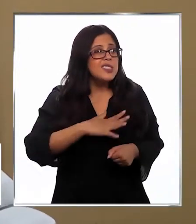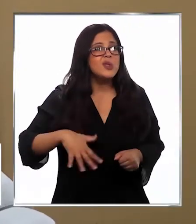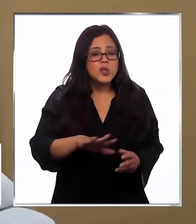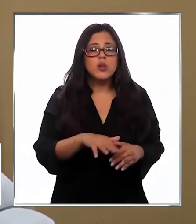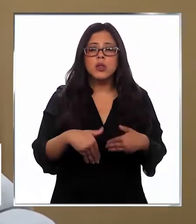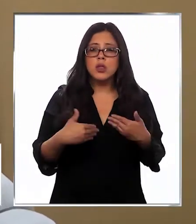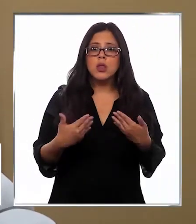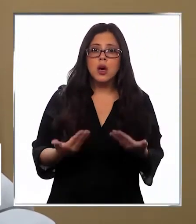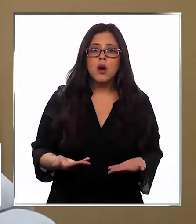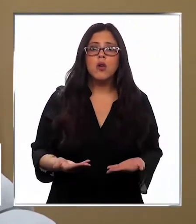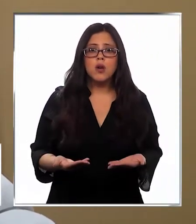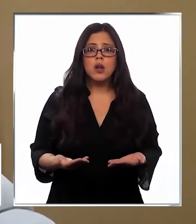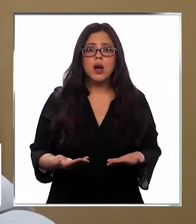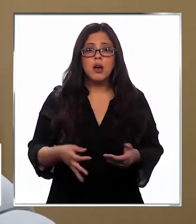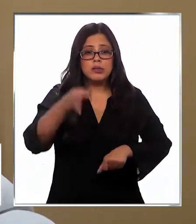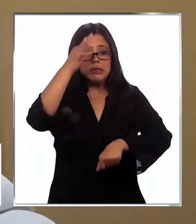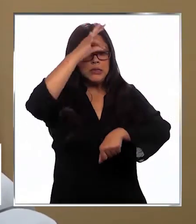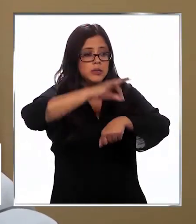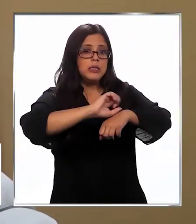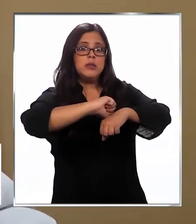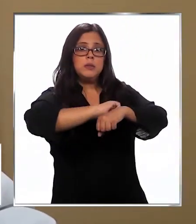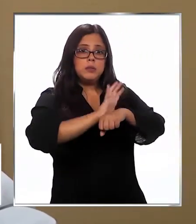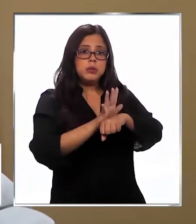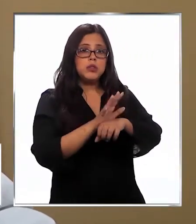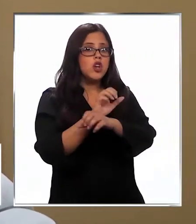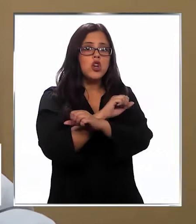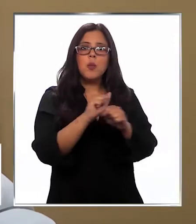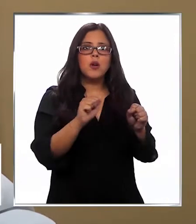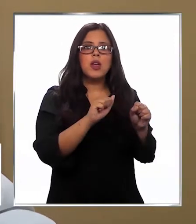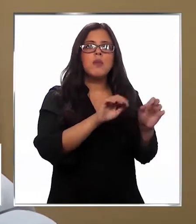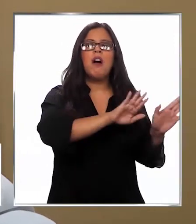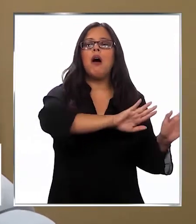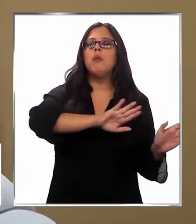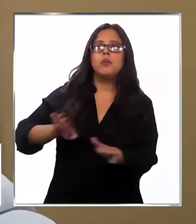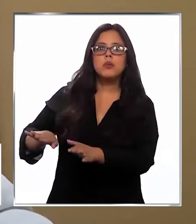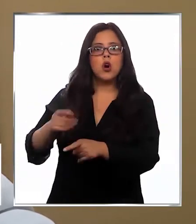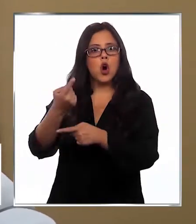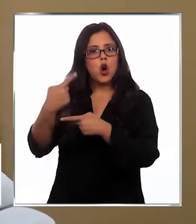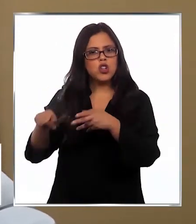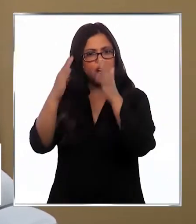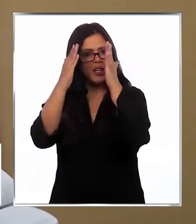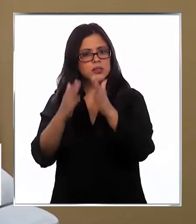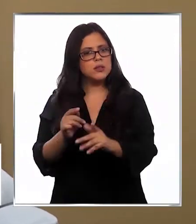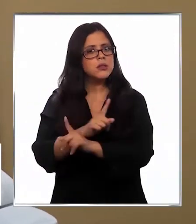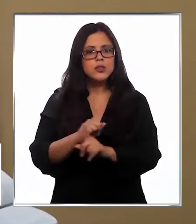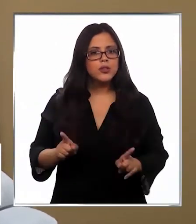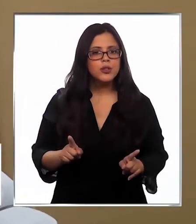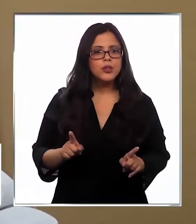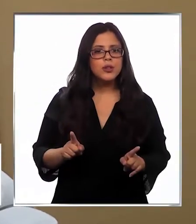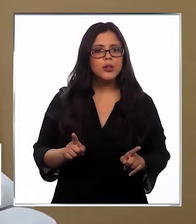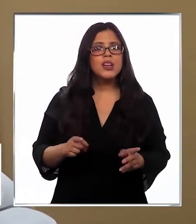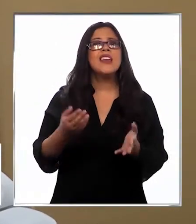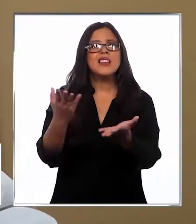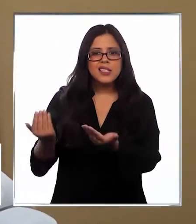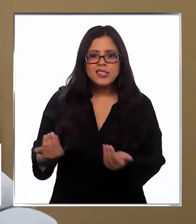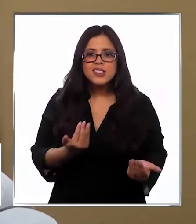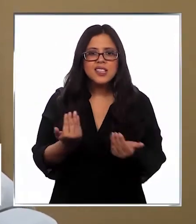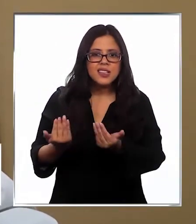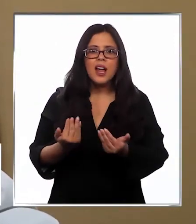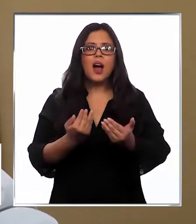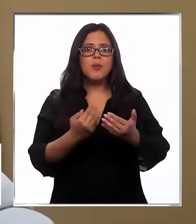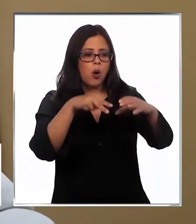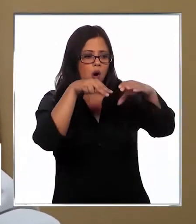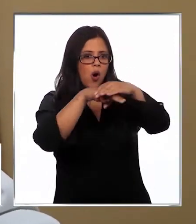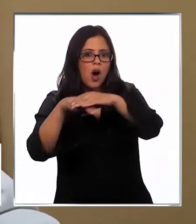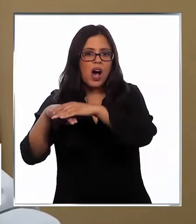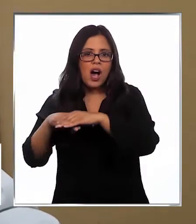una ola de COVID, postergar ese tipo de atenciones. Entonces, más aún, necesitamos nuestras